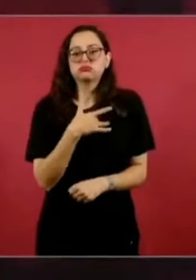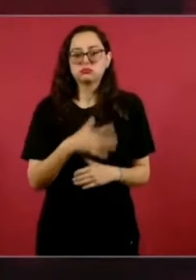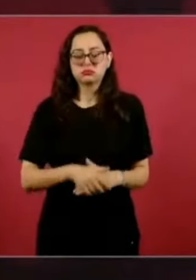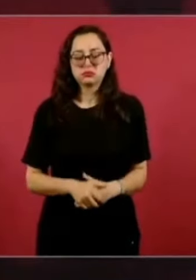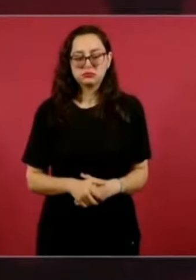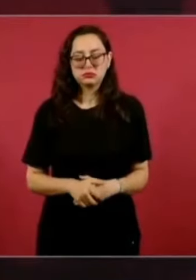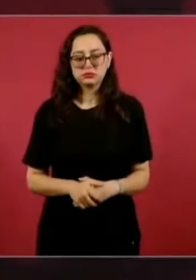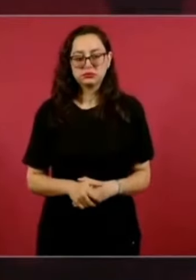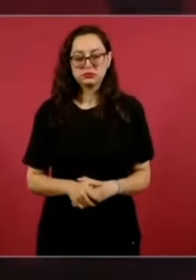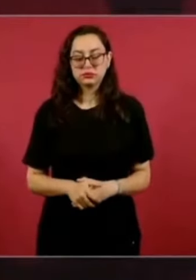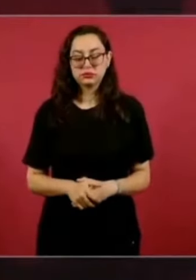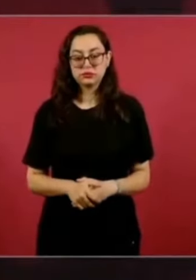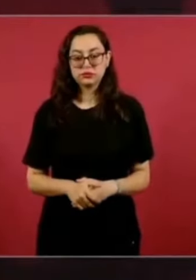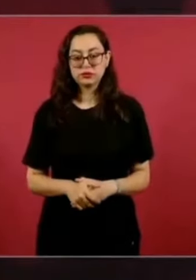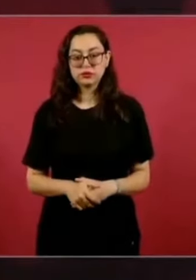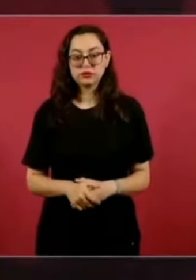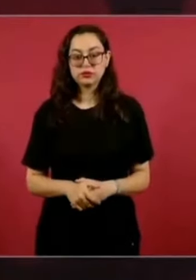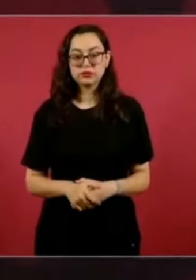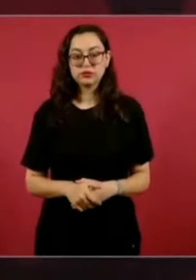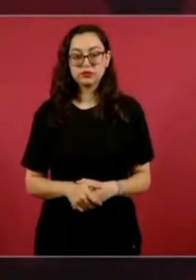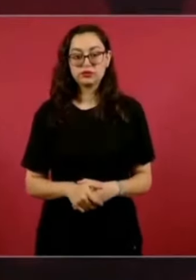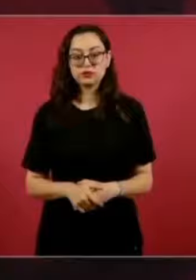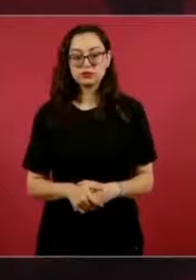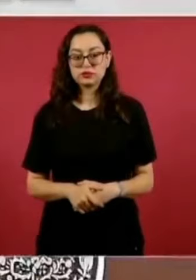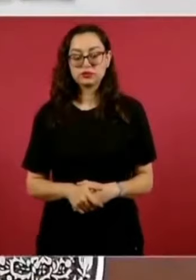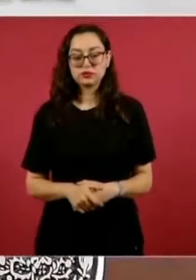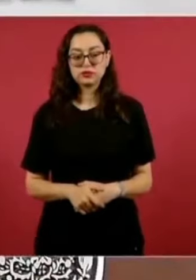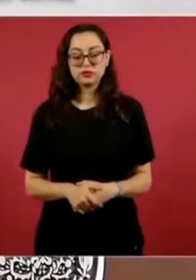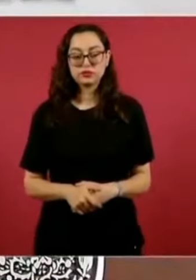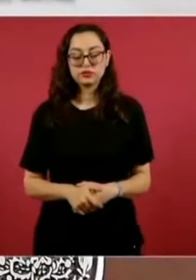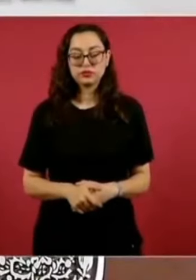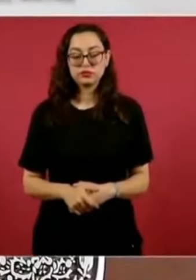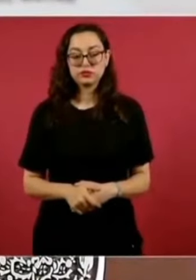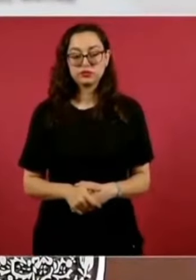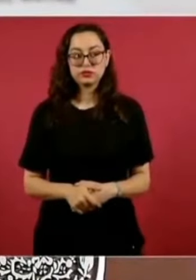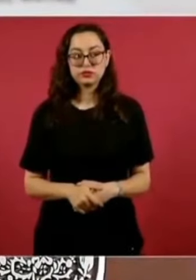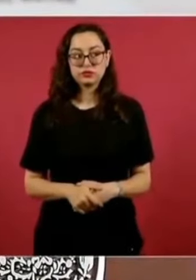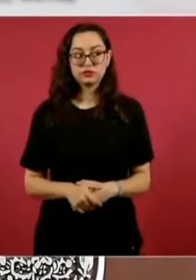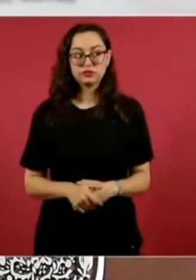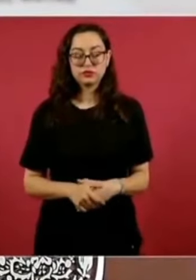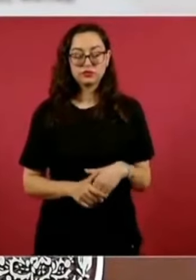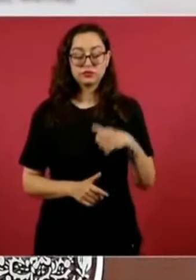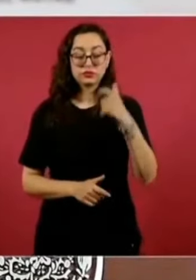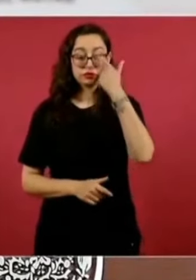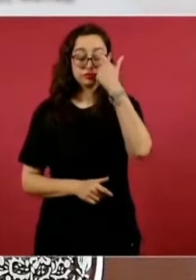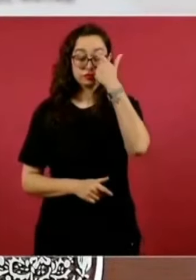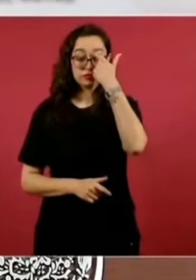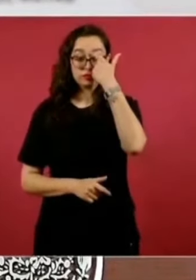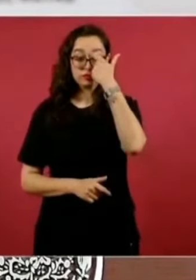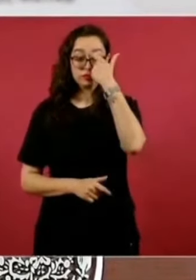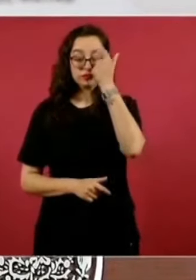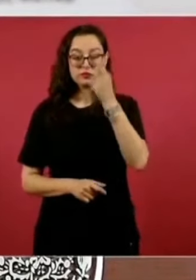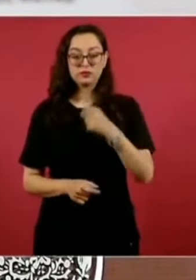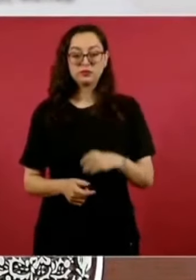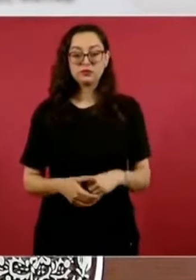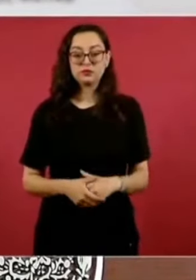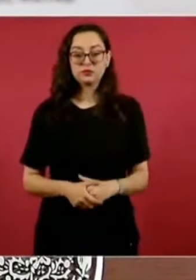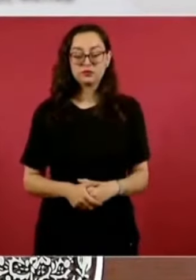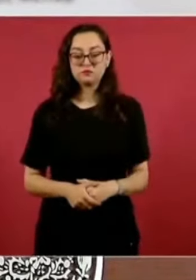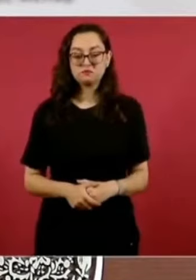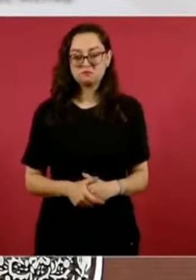muestra de que existe un trabajo